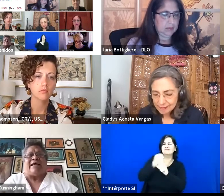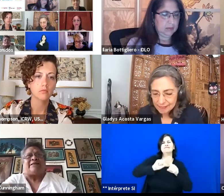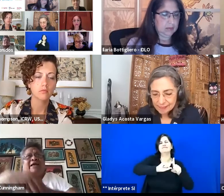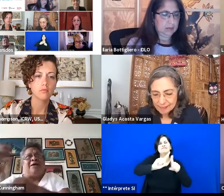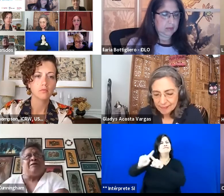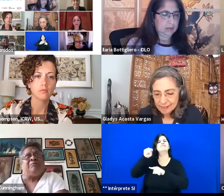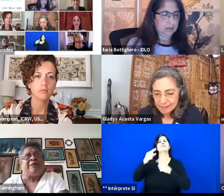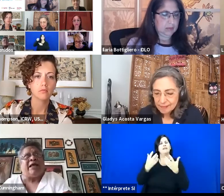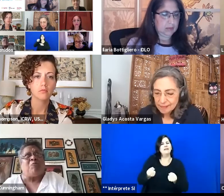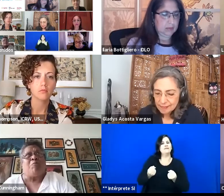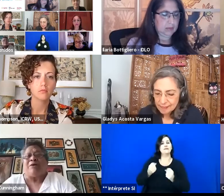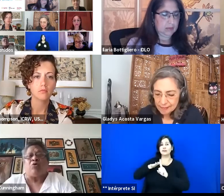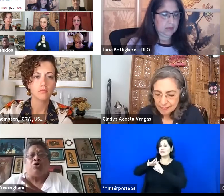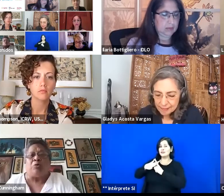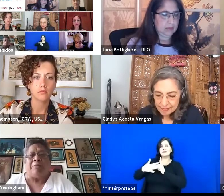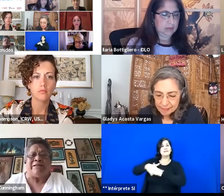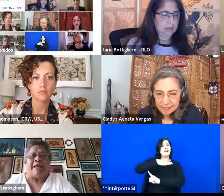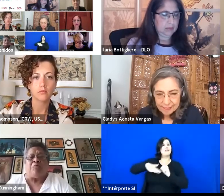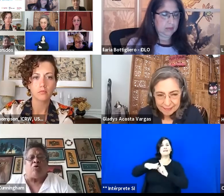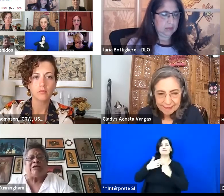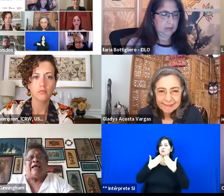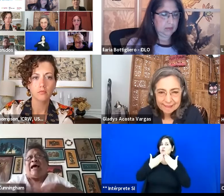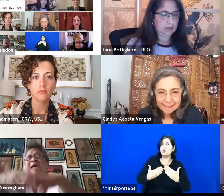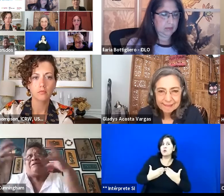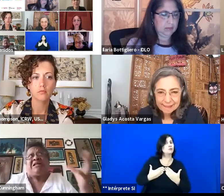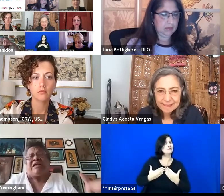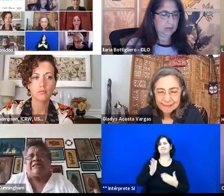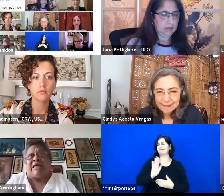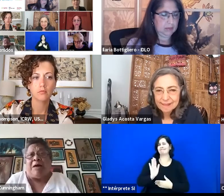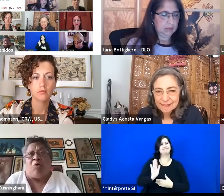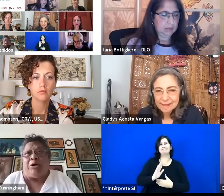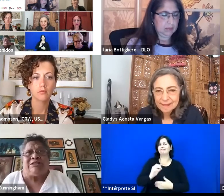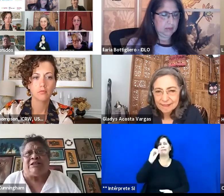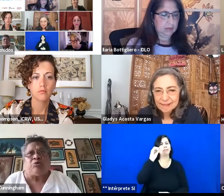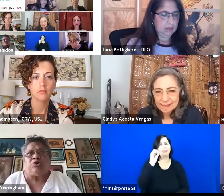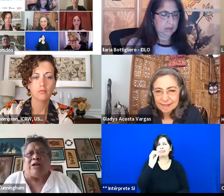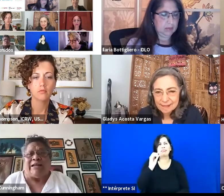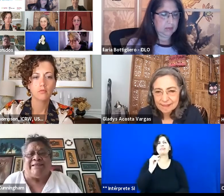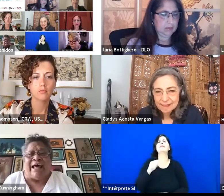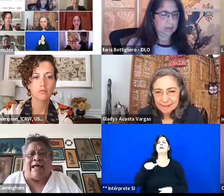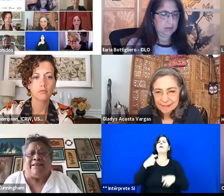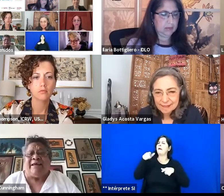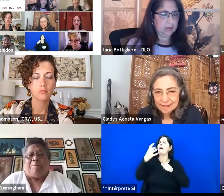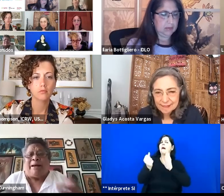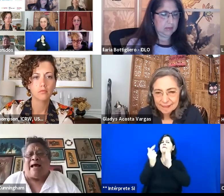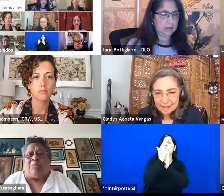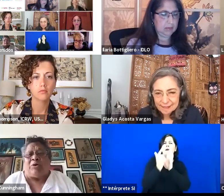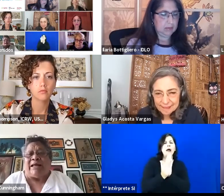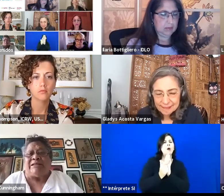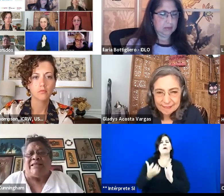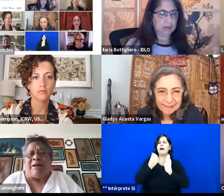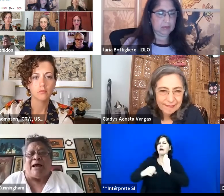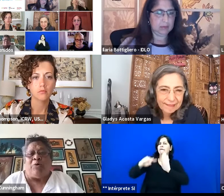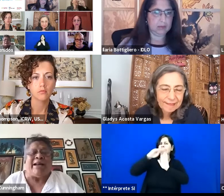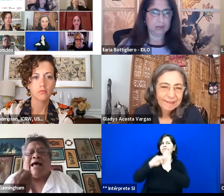pesar de que tengamos marcos normativos, a pesar de que tengamos una institucionalidad para